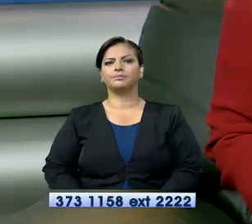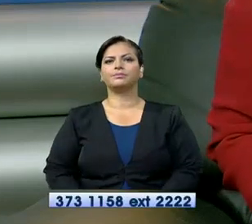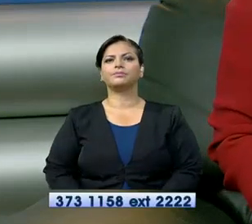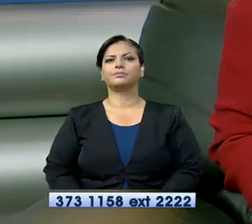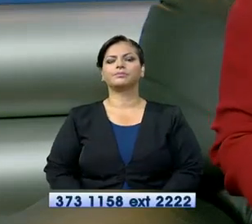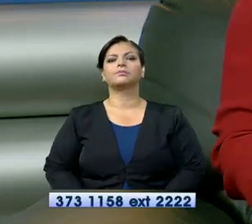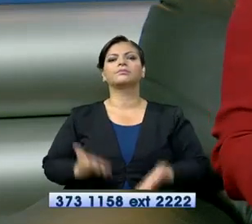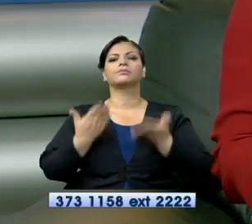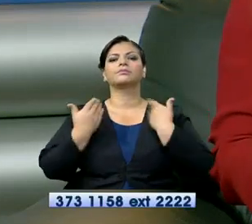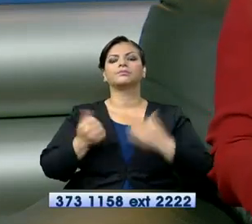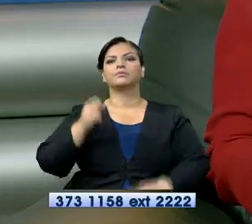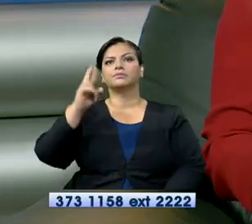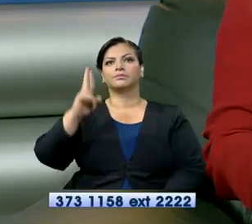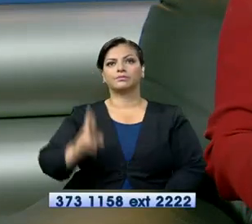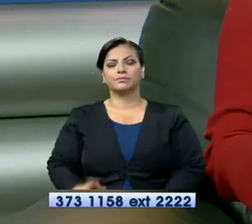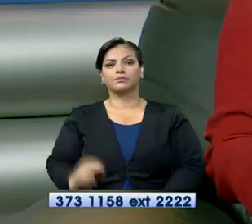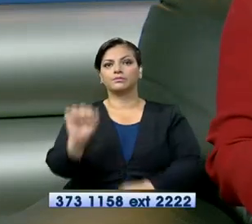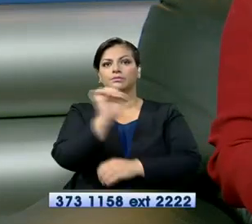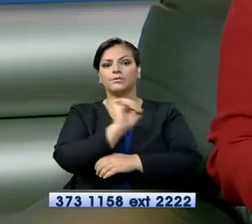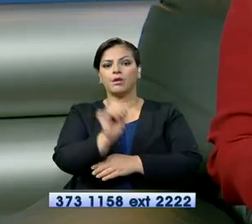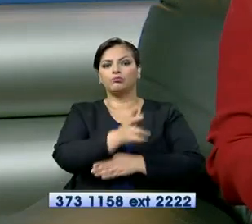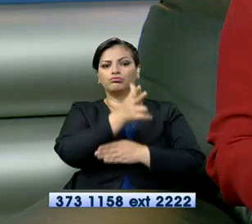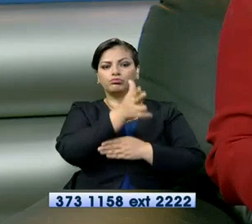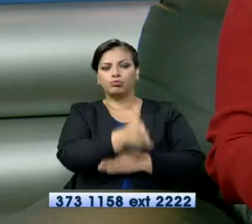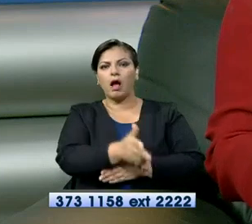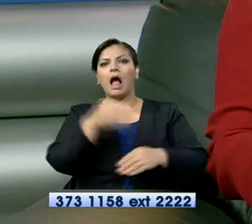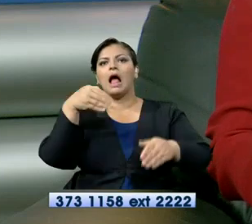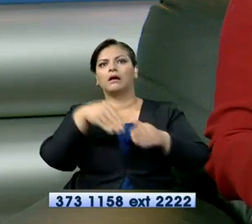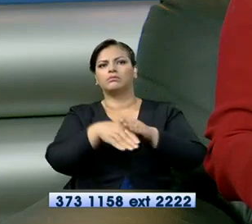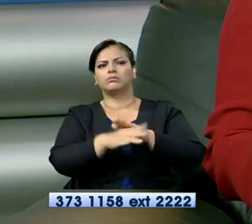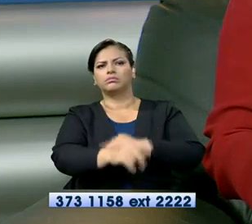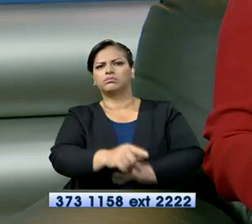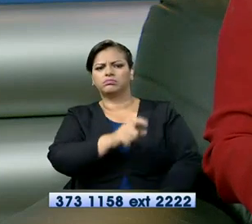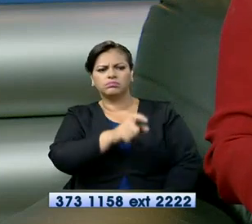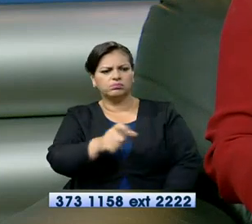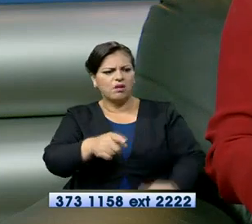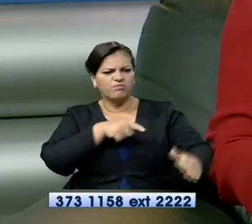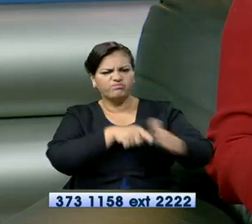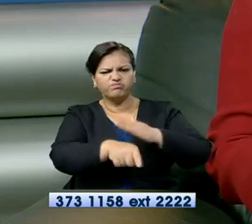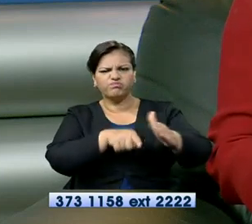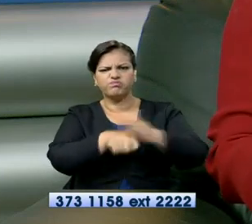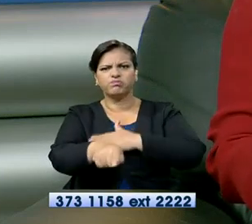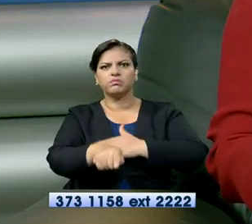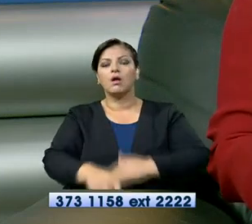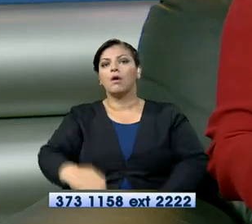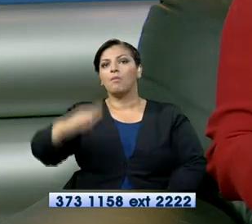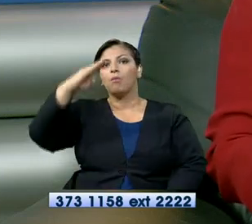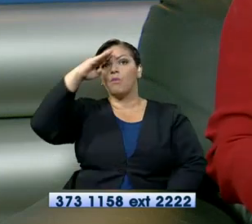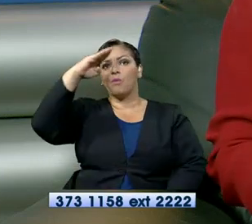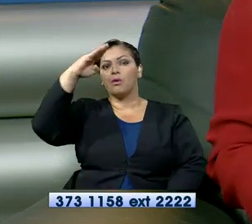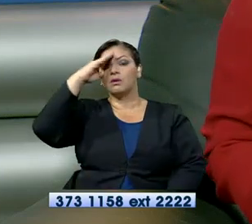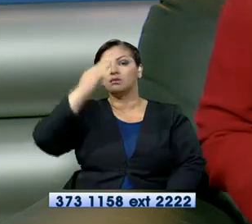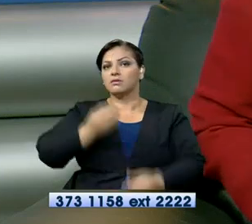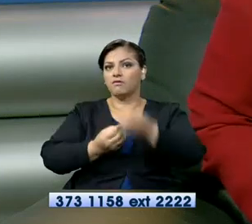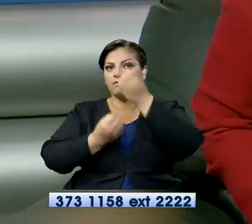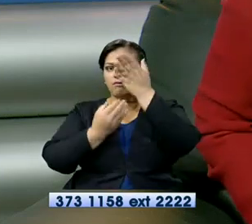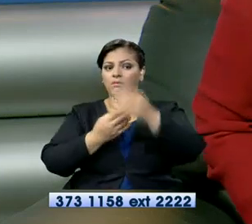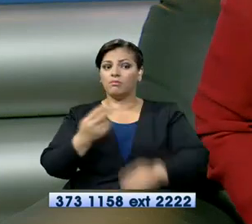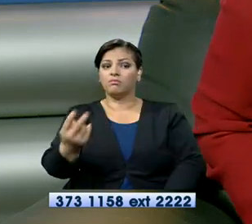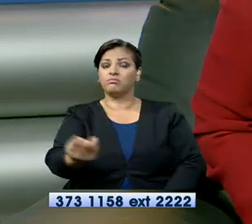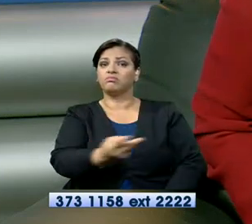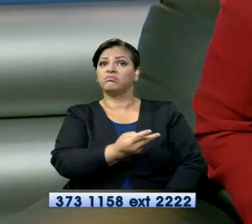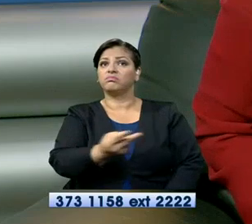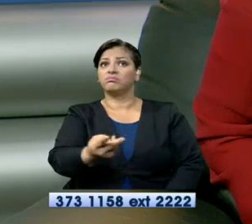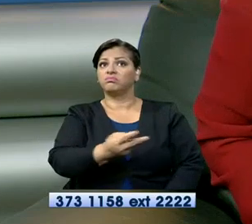sector del sur de Guayaquil. La Policía Nacional informó que ambos fallecidos tenían cuentas